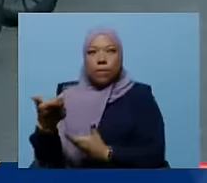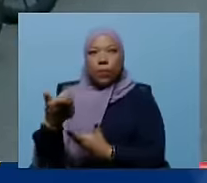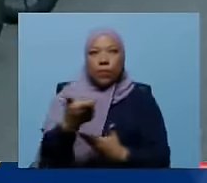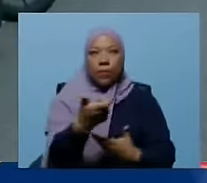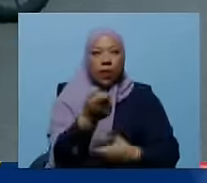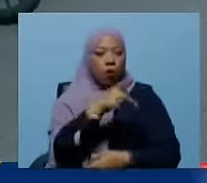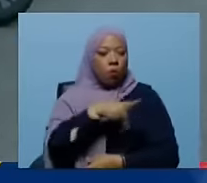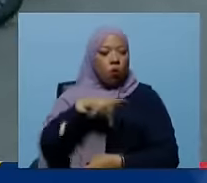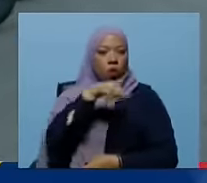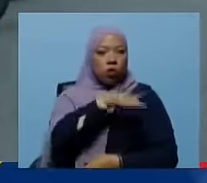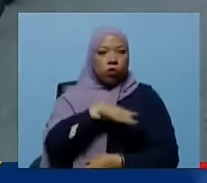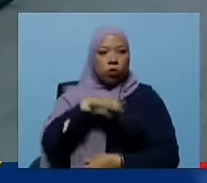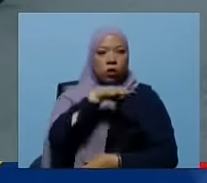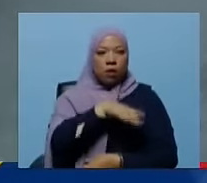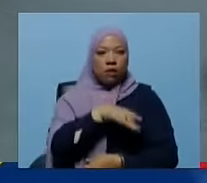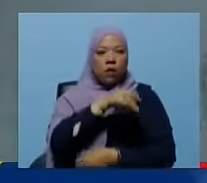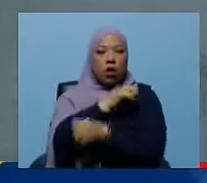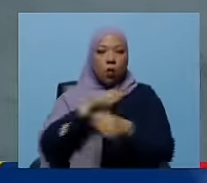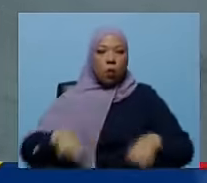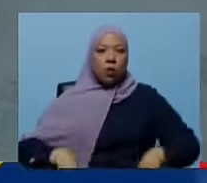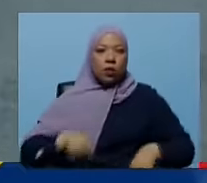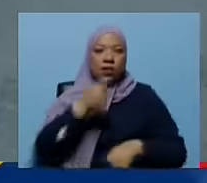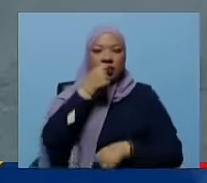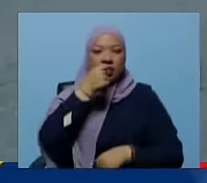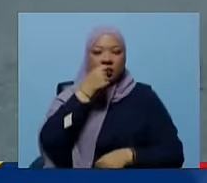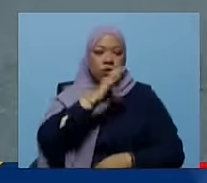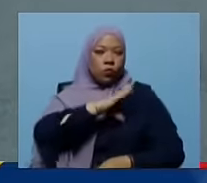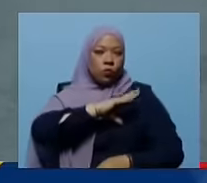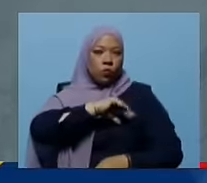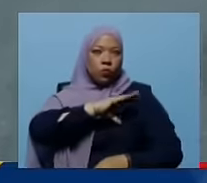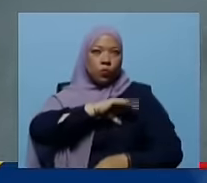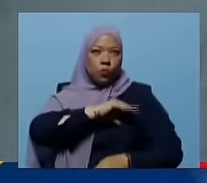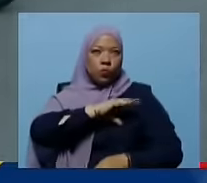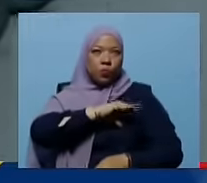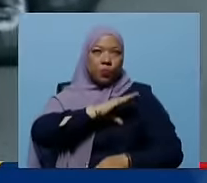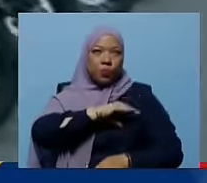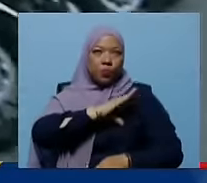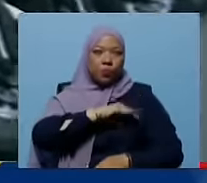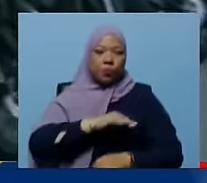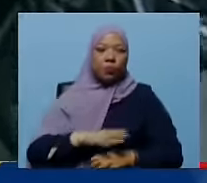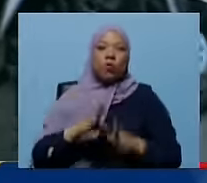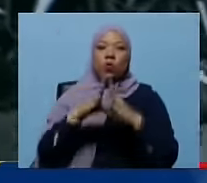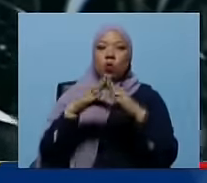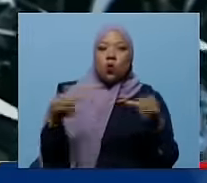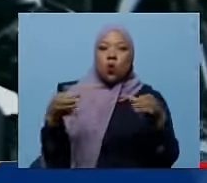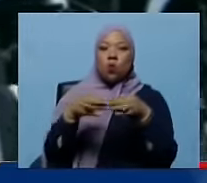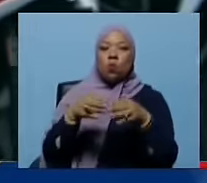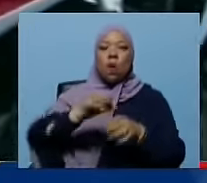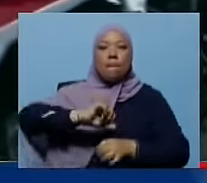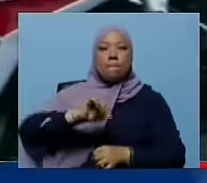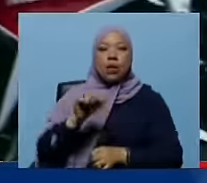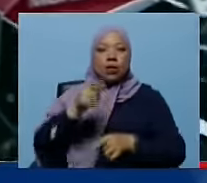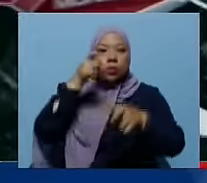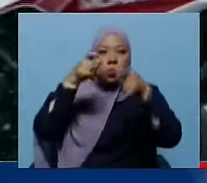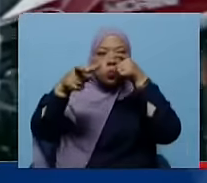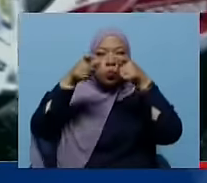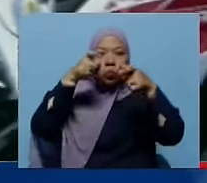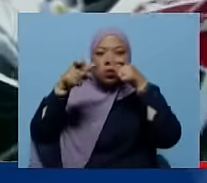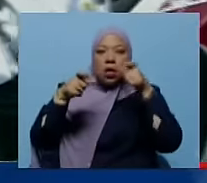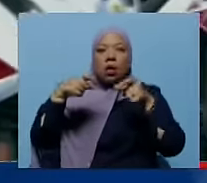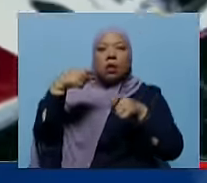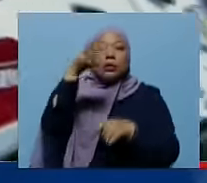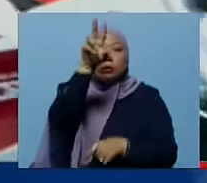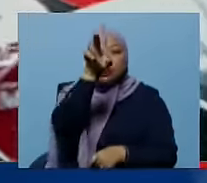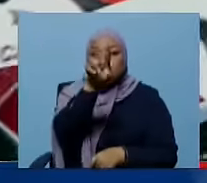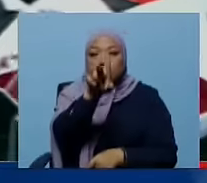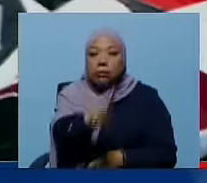Civil, de la Guardia Nacional Bolivariana, del 6CPC, de todos los organismos que día a día andan en la